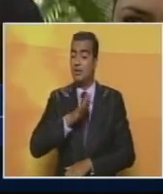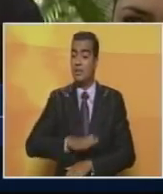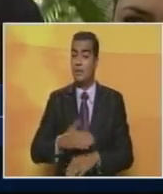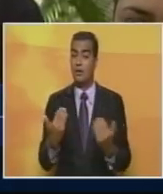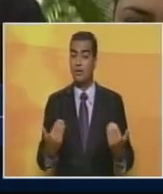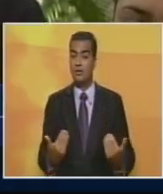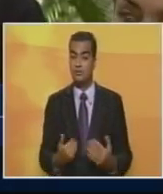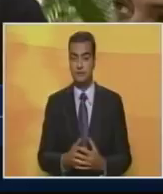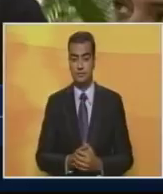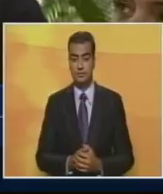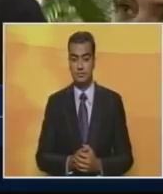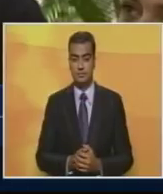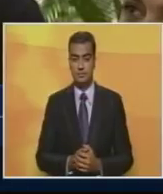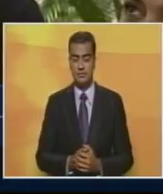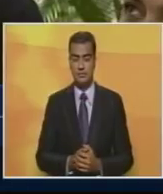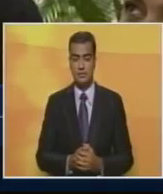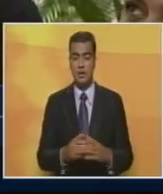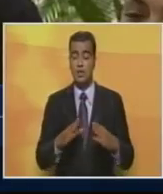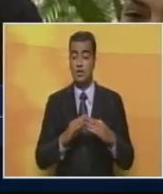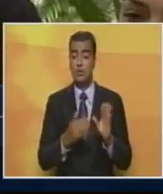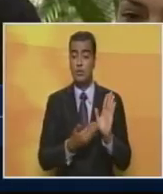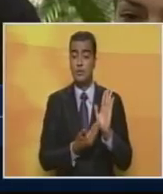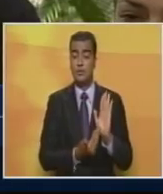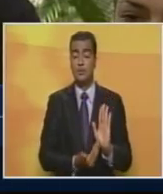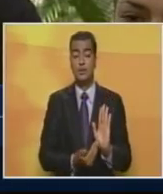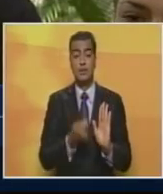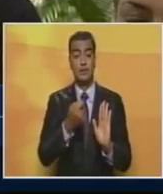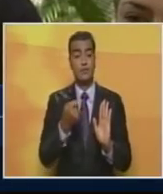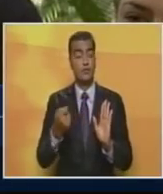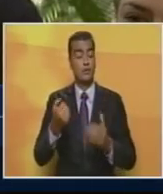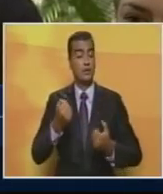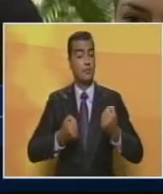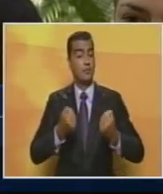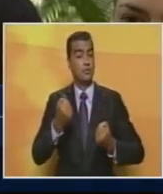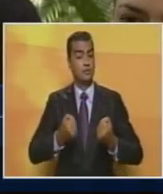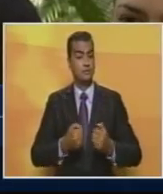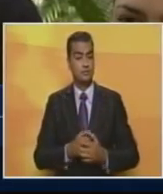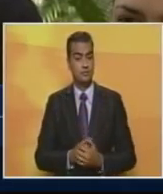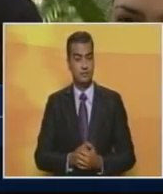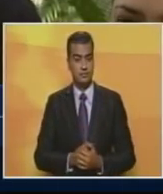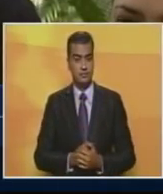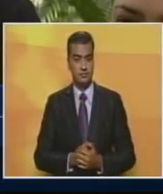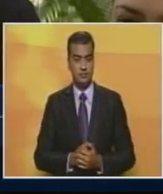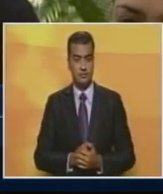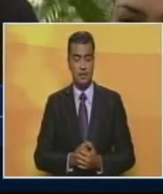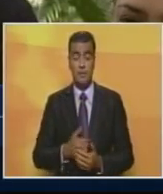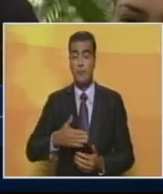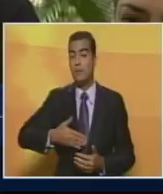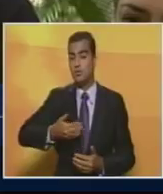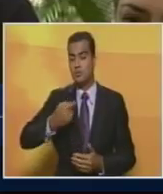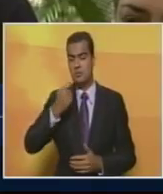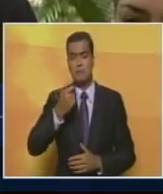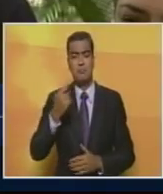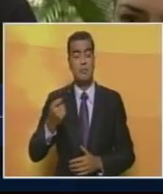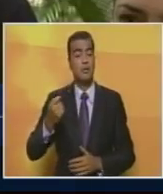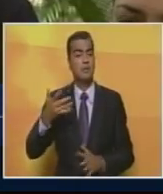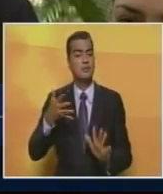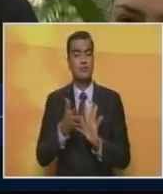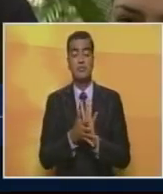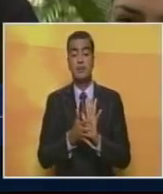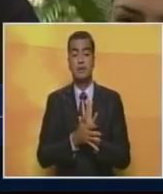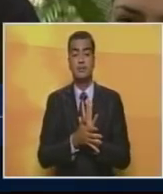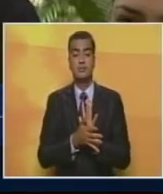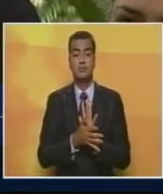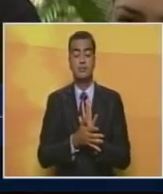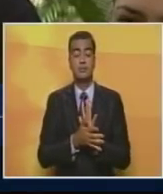inmersos, basados en la propuesta del bono de transporte y de posibles medidas paliativas que tengan que ver con